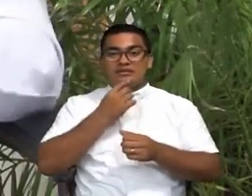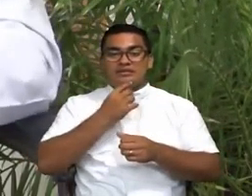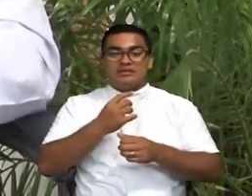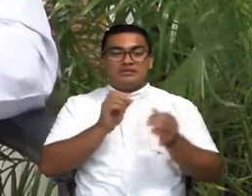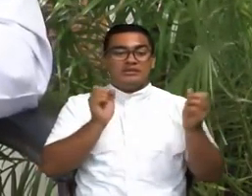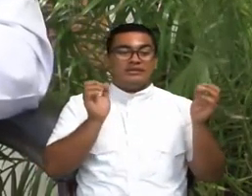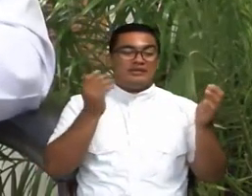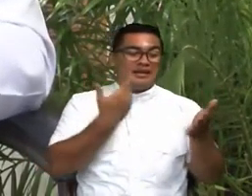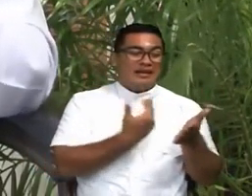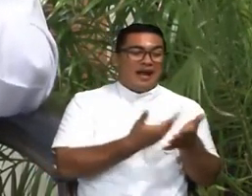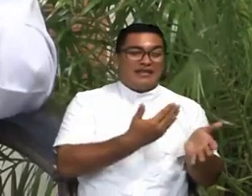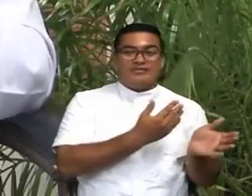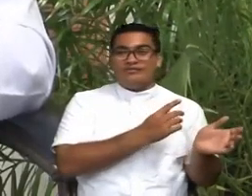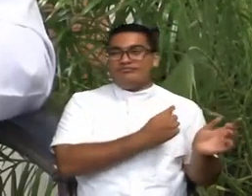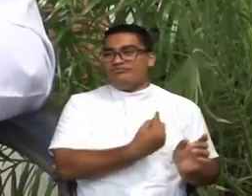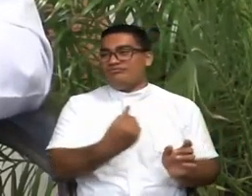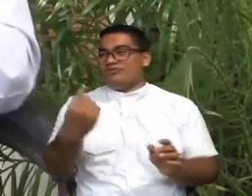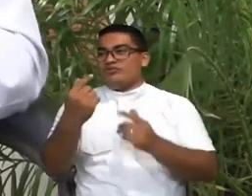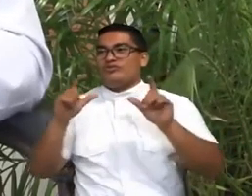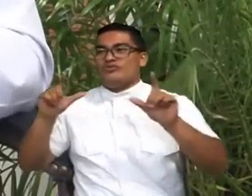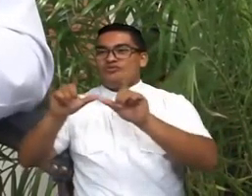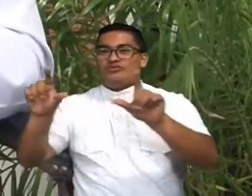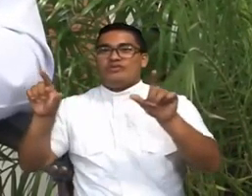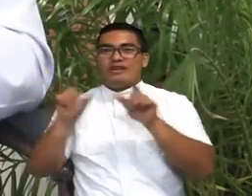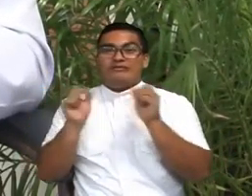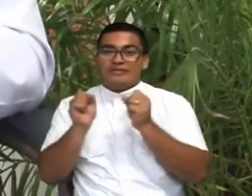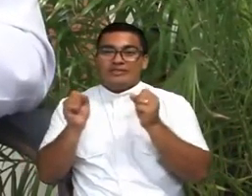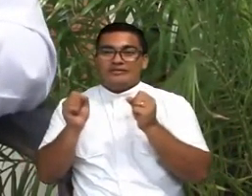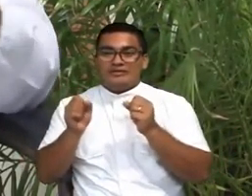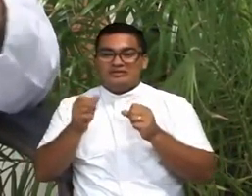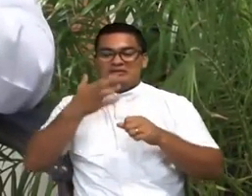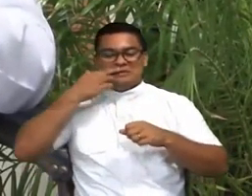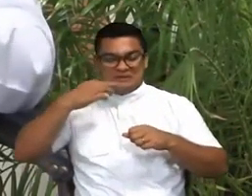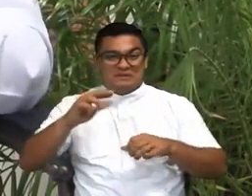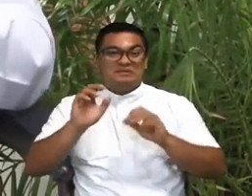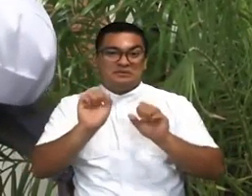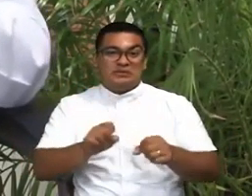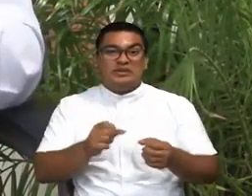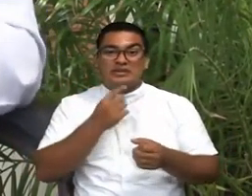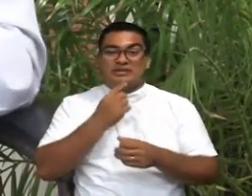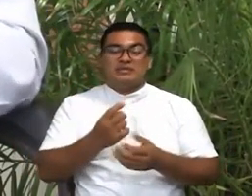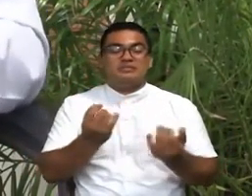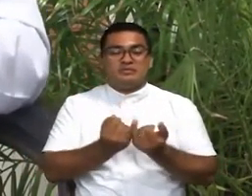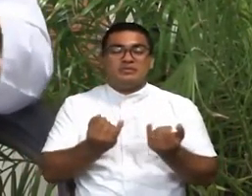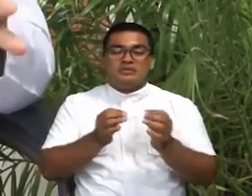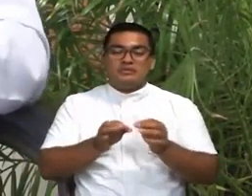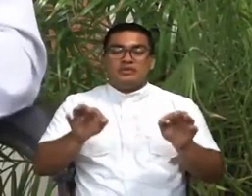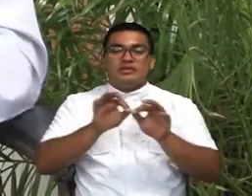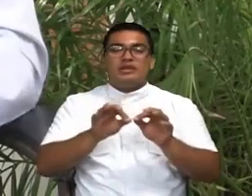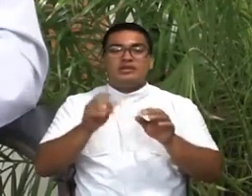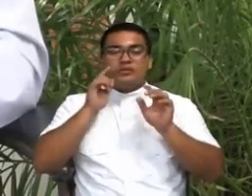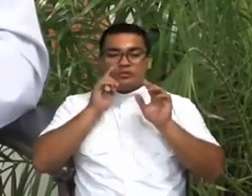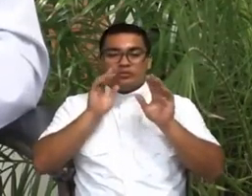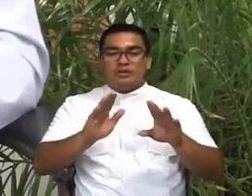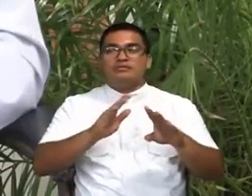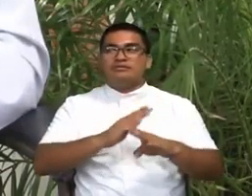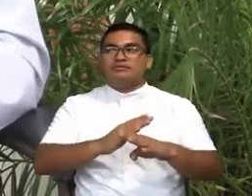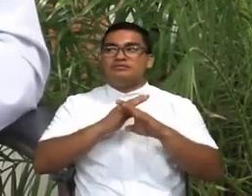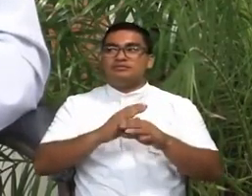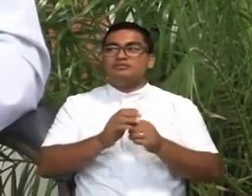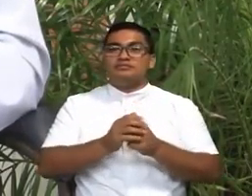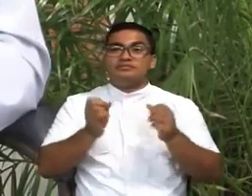caliente a un lugar helado siempre provoca lo que es el sangrado. La exposición es evitarse. La cuestión es evitar el frío.